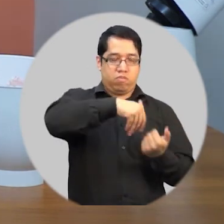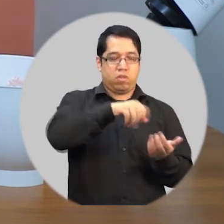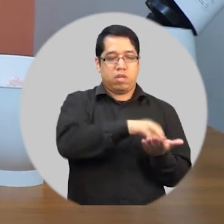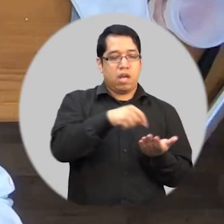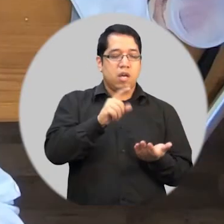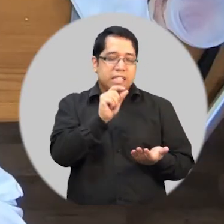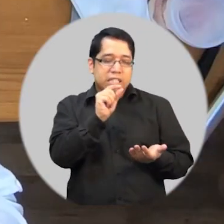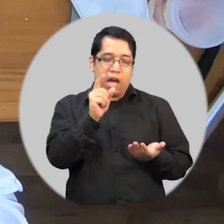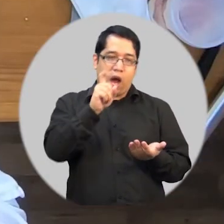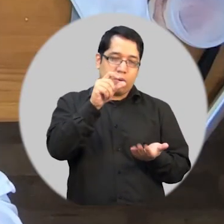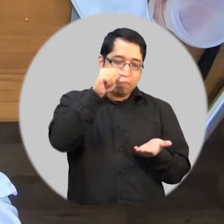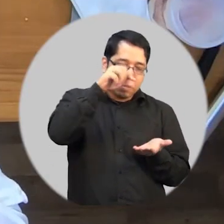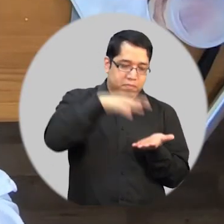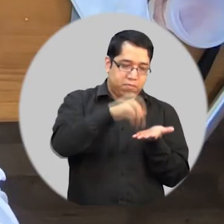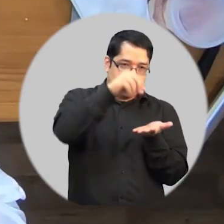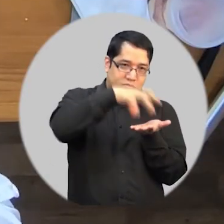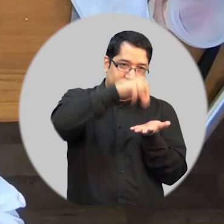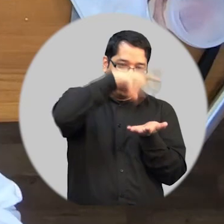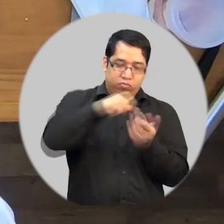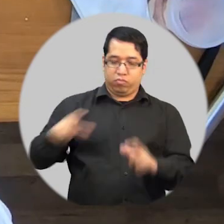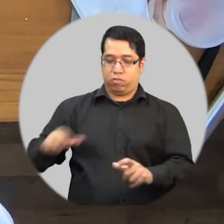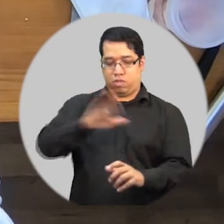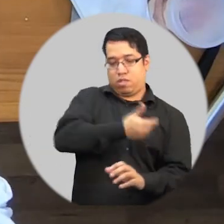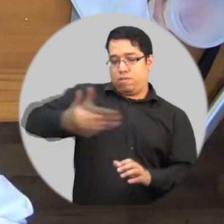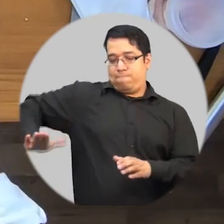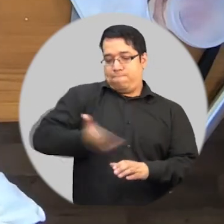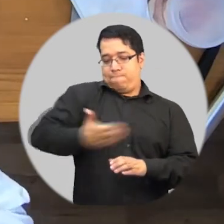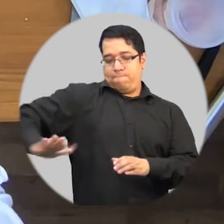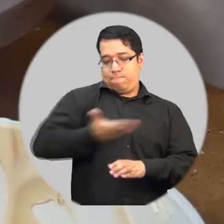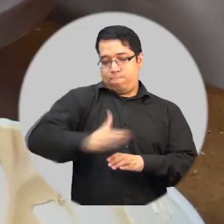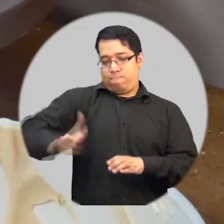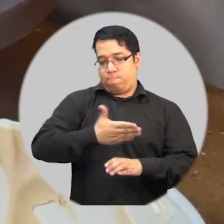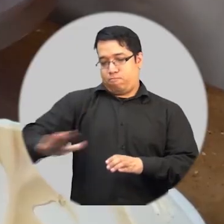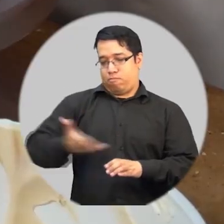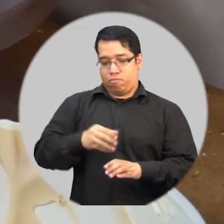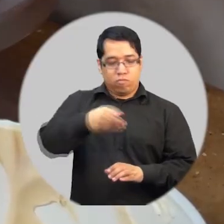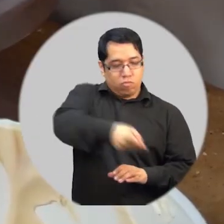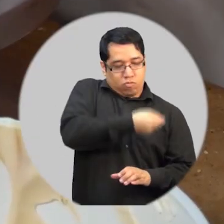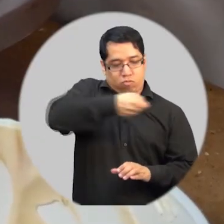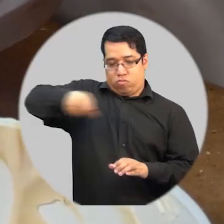agua para remojar nuestro bizcochuelo. Vamos a ir mojando.